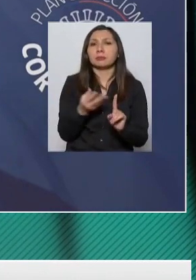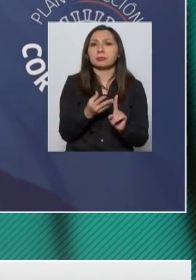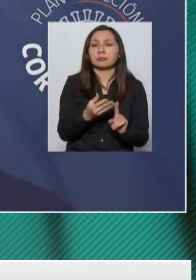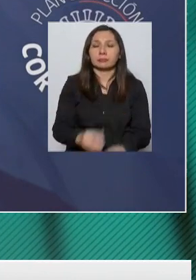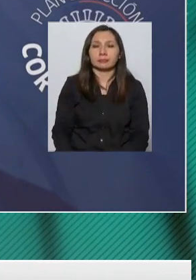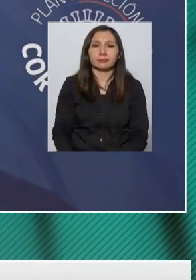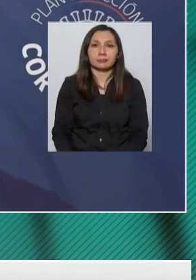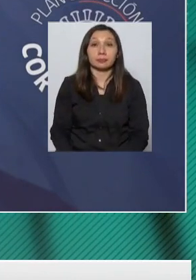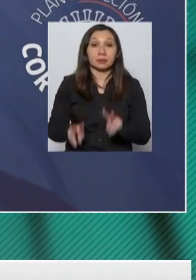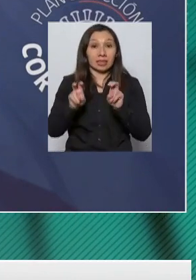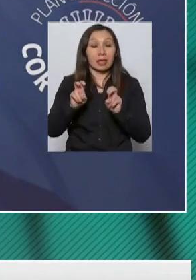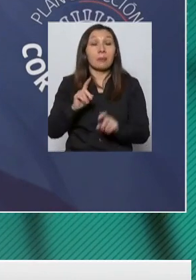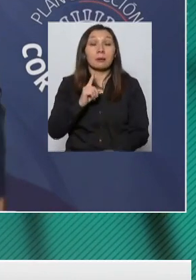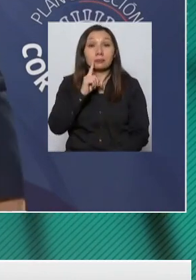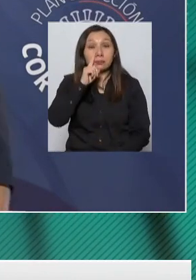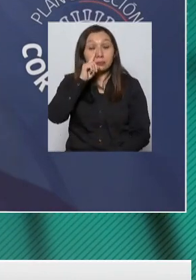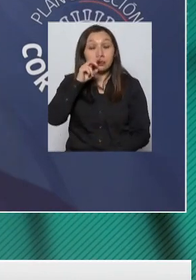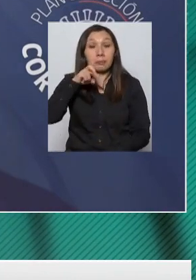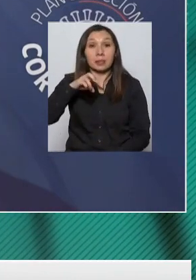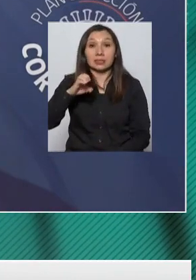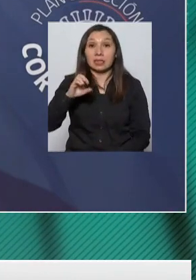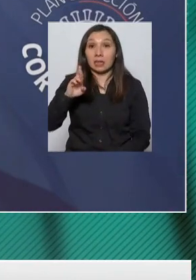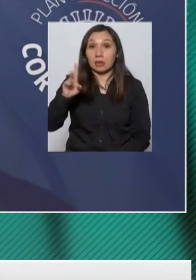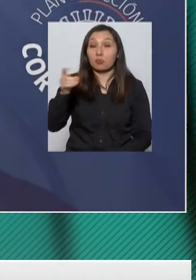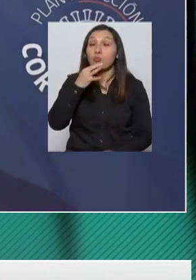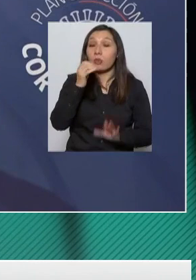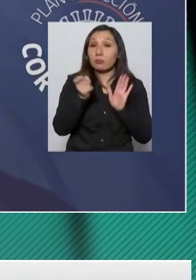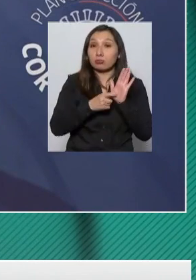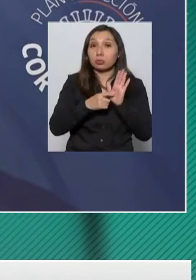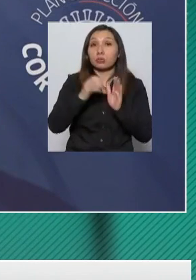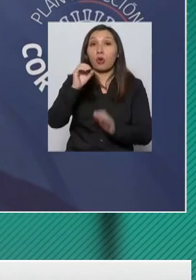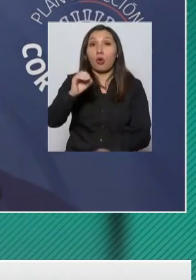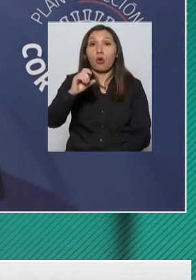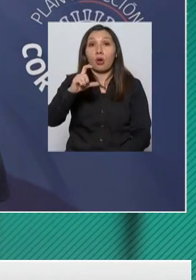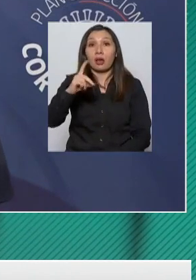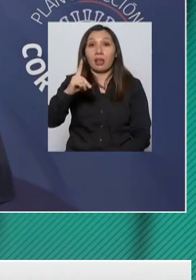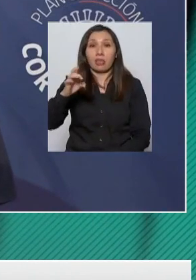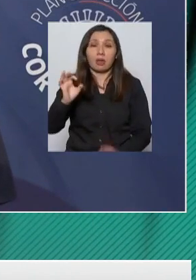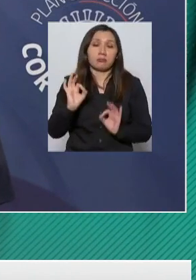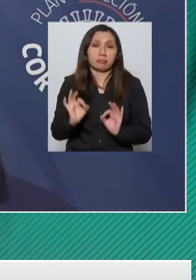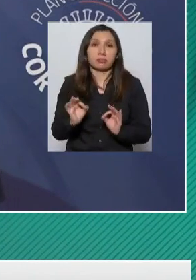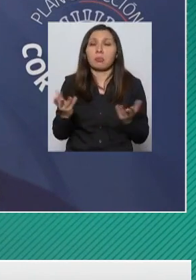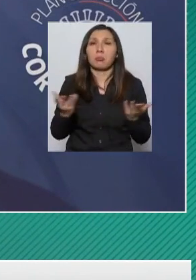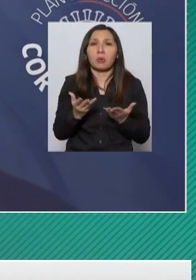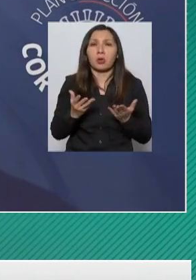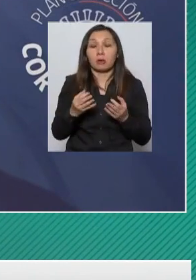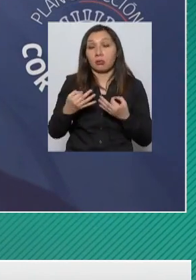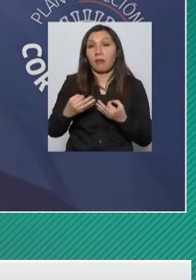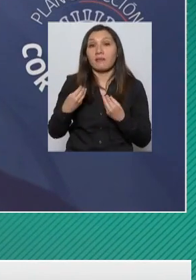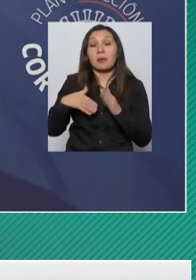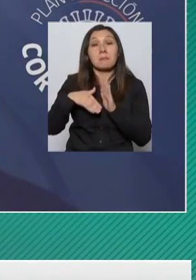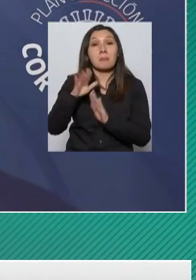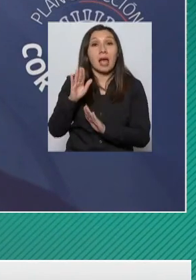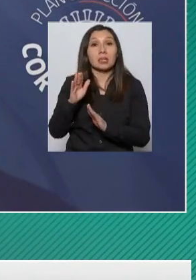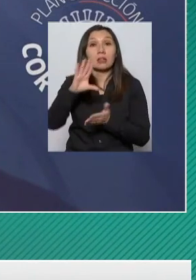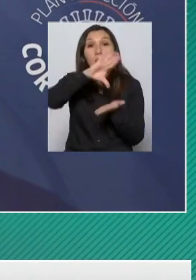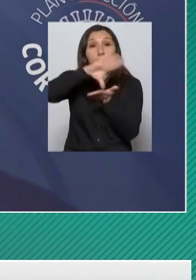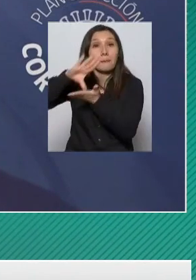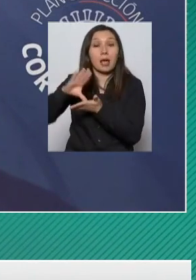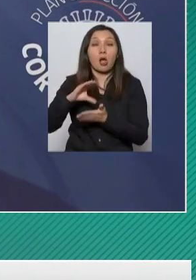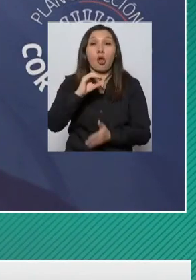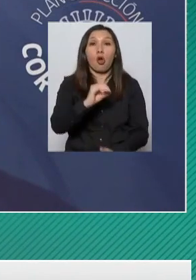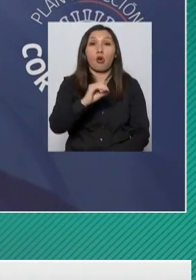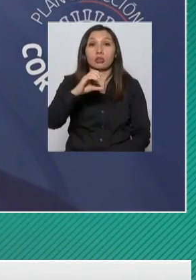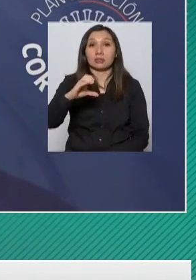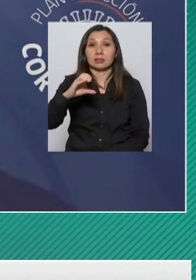con relación a los exámenes de pcr y ese ranking que usted menciona de la oecd es lógico porque es lógico porque la mayor parte de los países de la